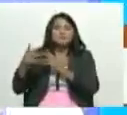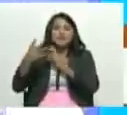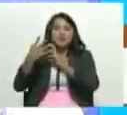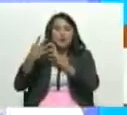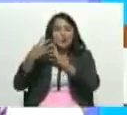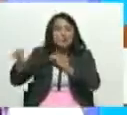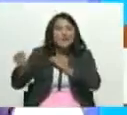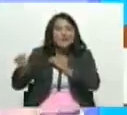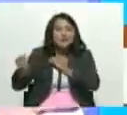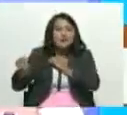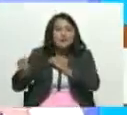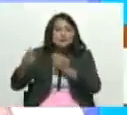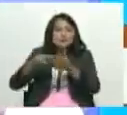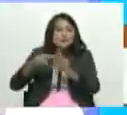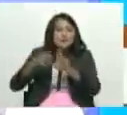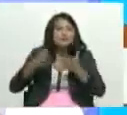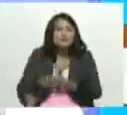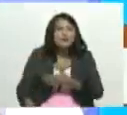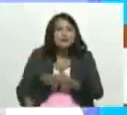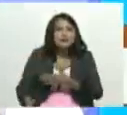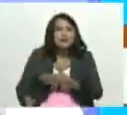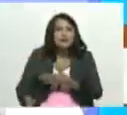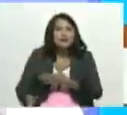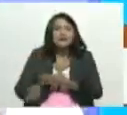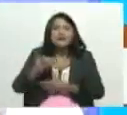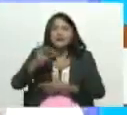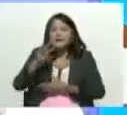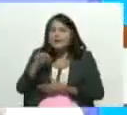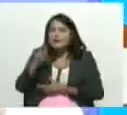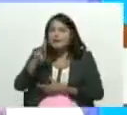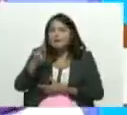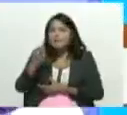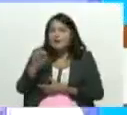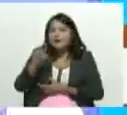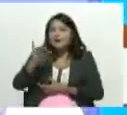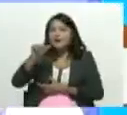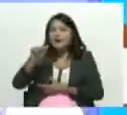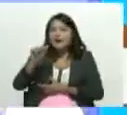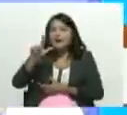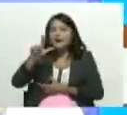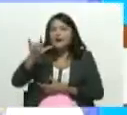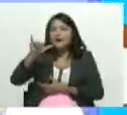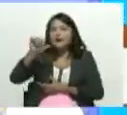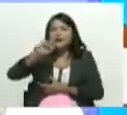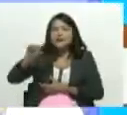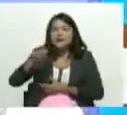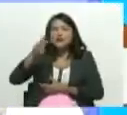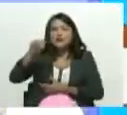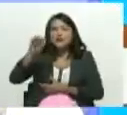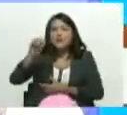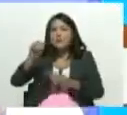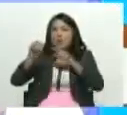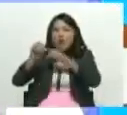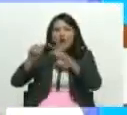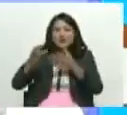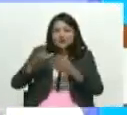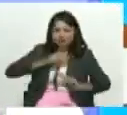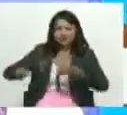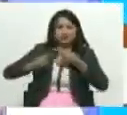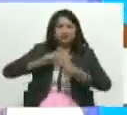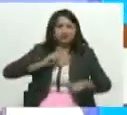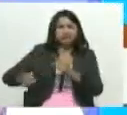Qué es este concepto Cómo podemos unir nuestras acciones en contra del imperialismo es una de las posibilidades que